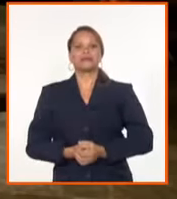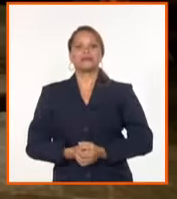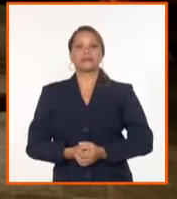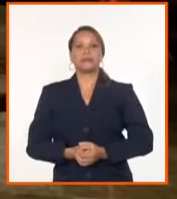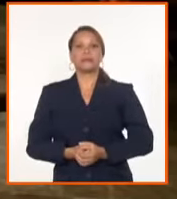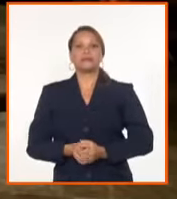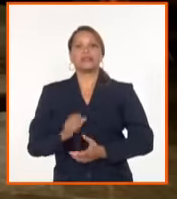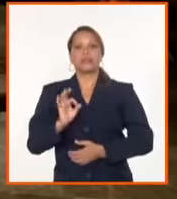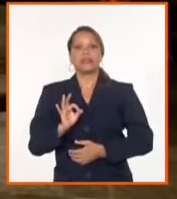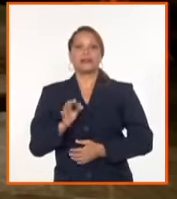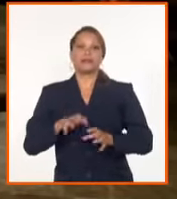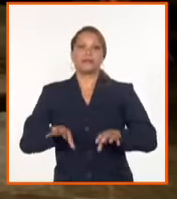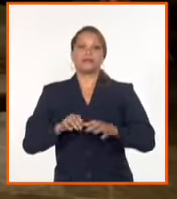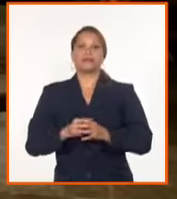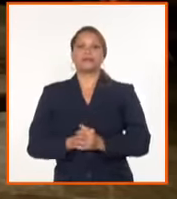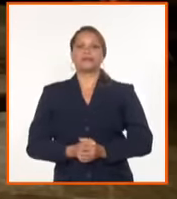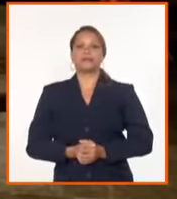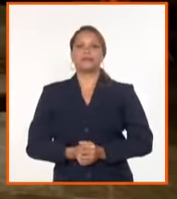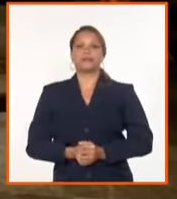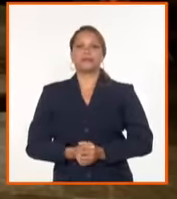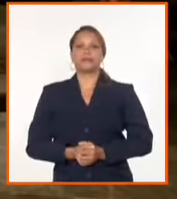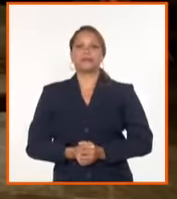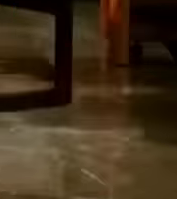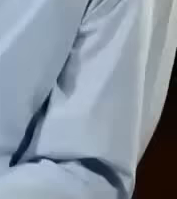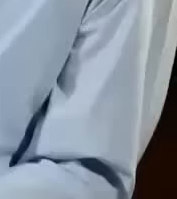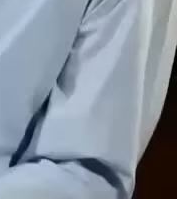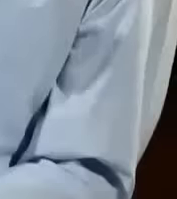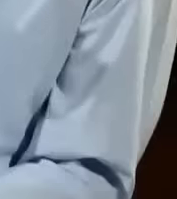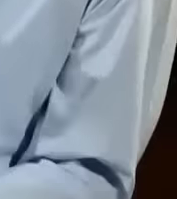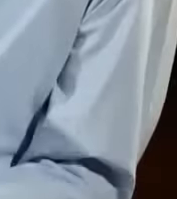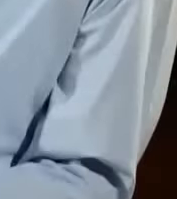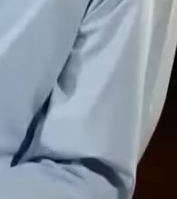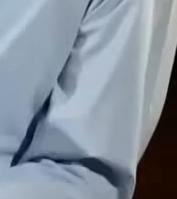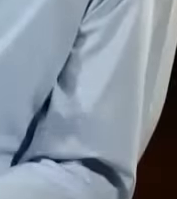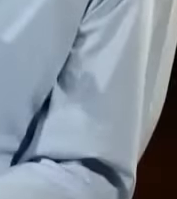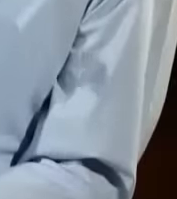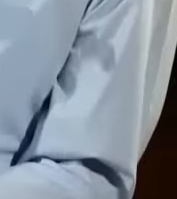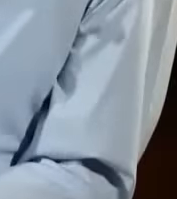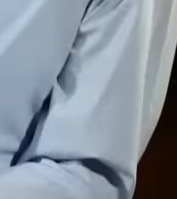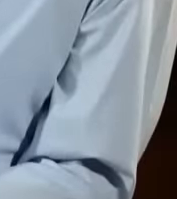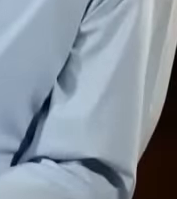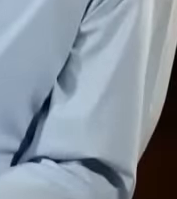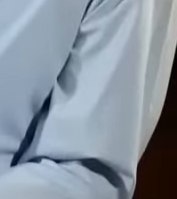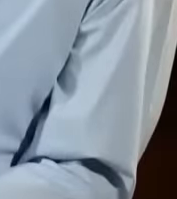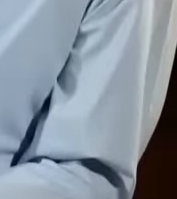la situación. Lo peor es que están induciendo una migración